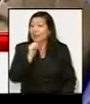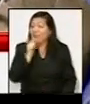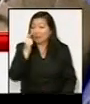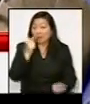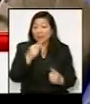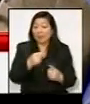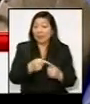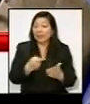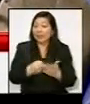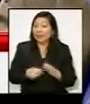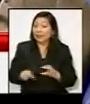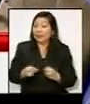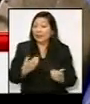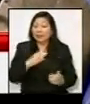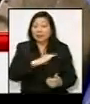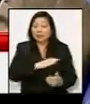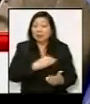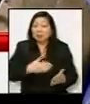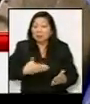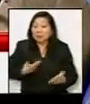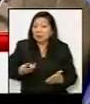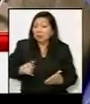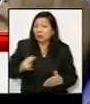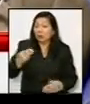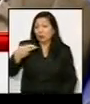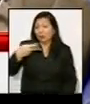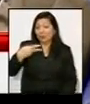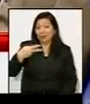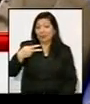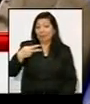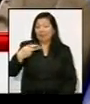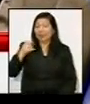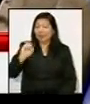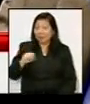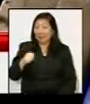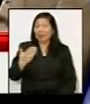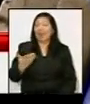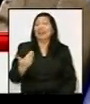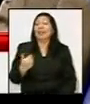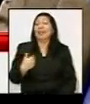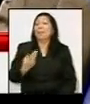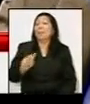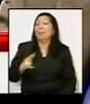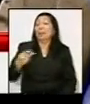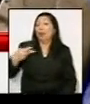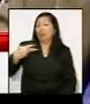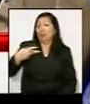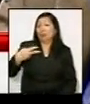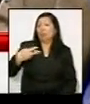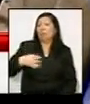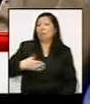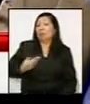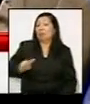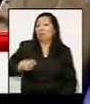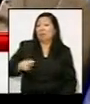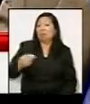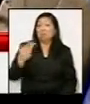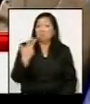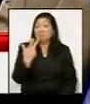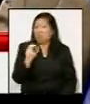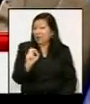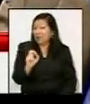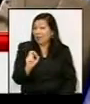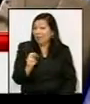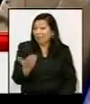objeto que se haga eso si es que el fiscal va a poder aumentar otro 2 entonces sí ya tiene atribuciones para aumentar otros 2 y bbdo que podría aumentar 20 y